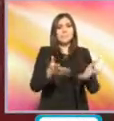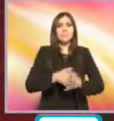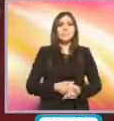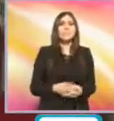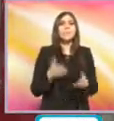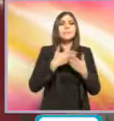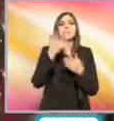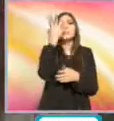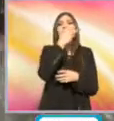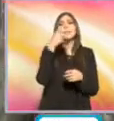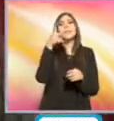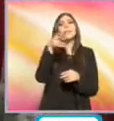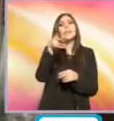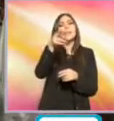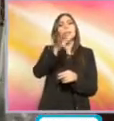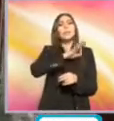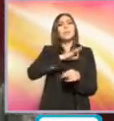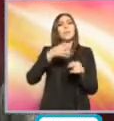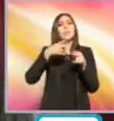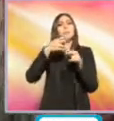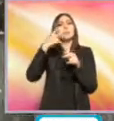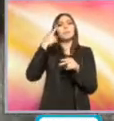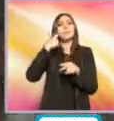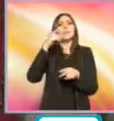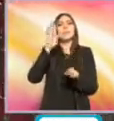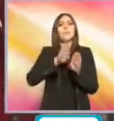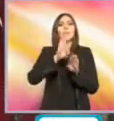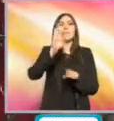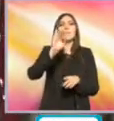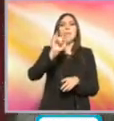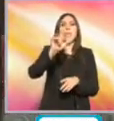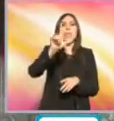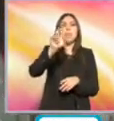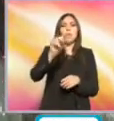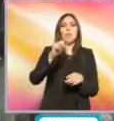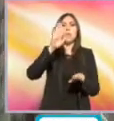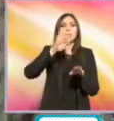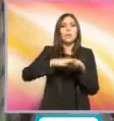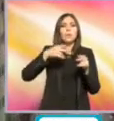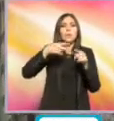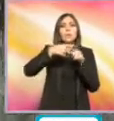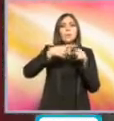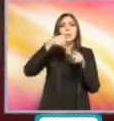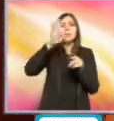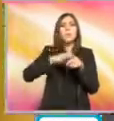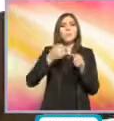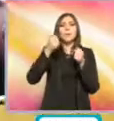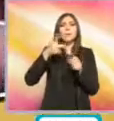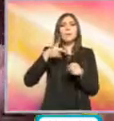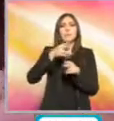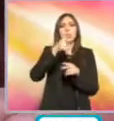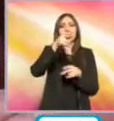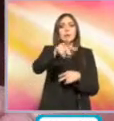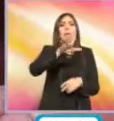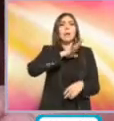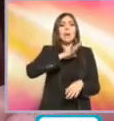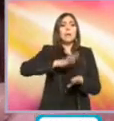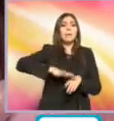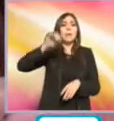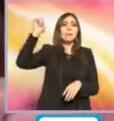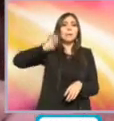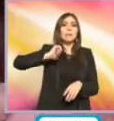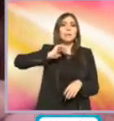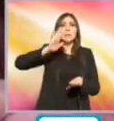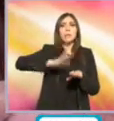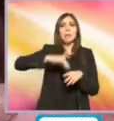aquí las puede afilar. Y todavía tenemos tijeras antiguas. No me diga. ¿Sí? Sí. ¿Eran más difíciles